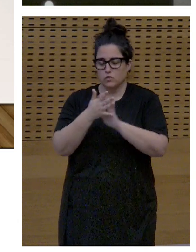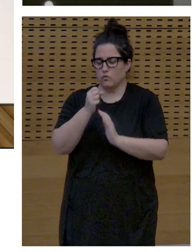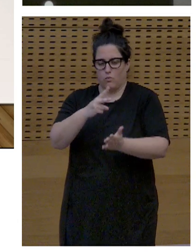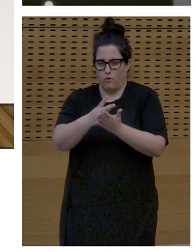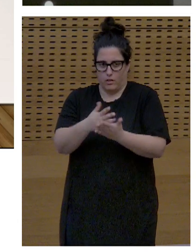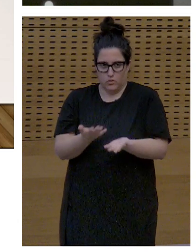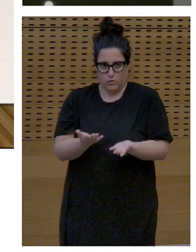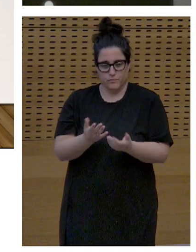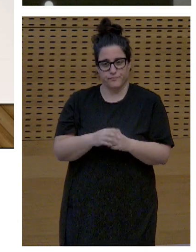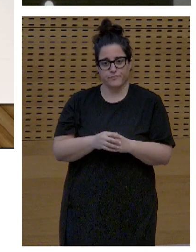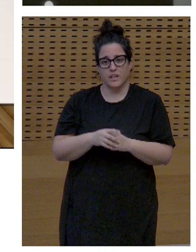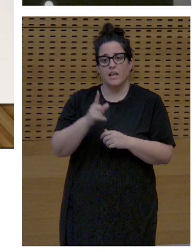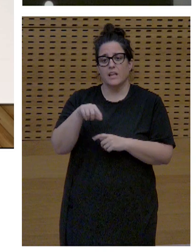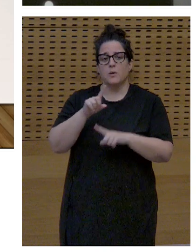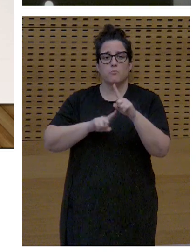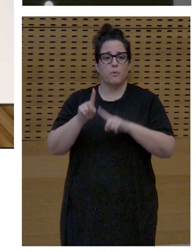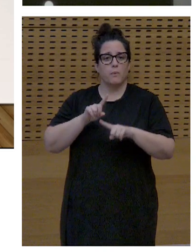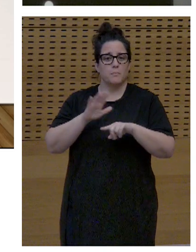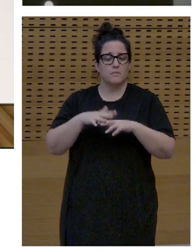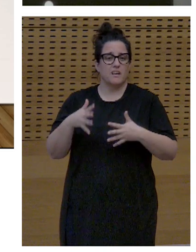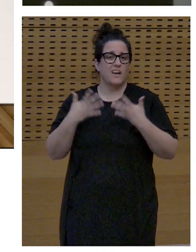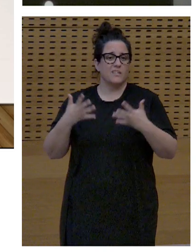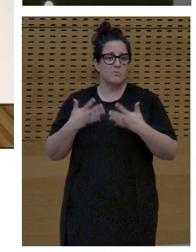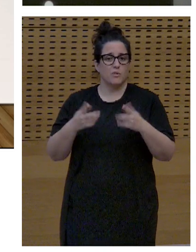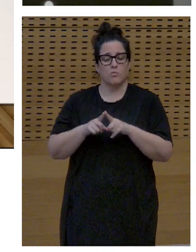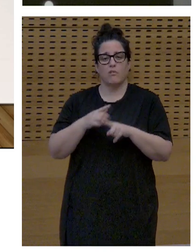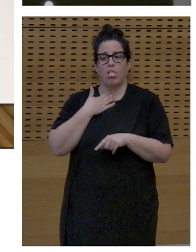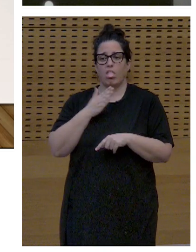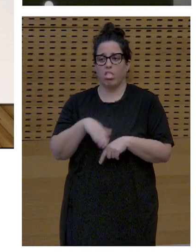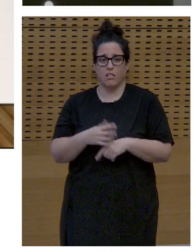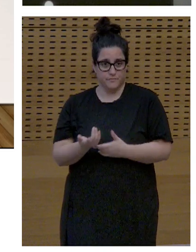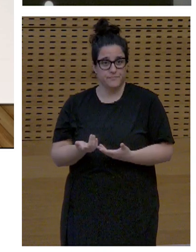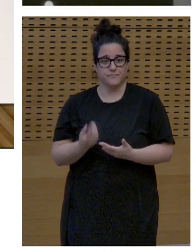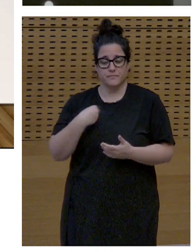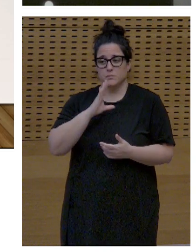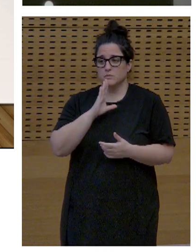de ánimo, la apatía que comentaba antes,